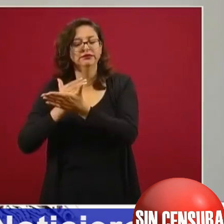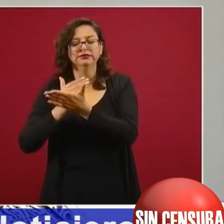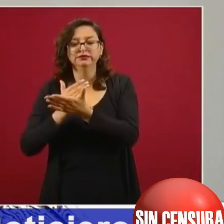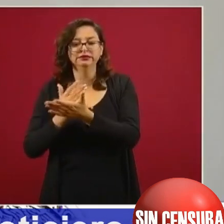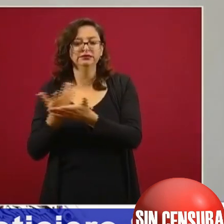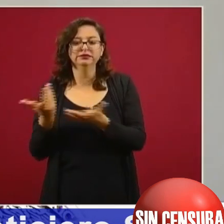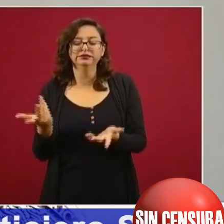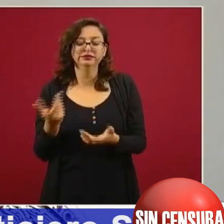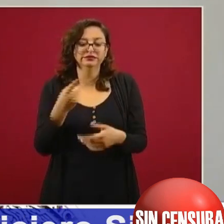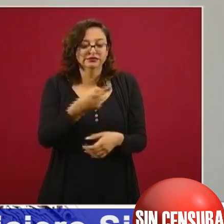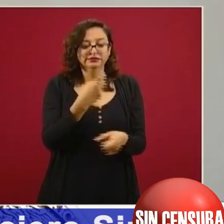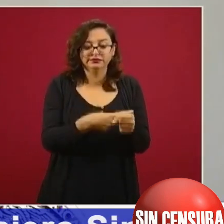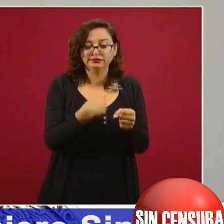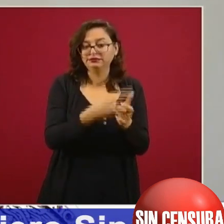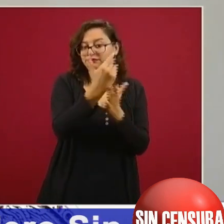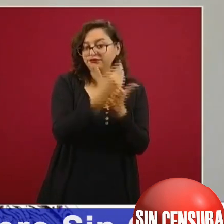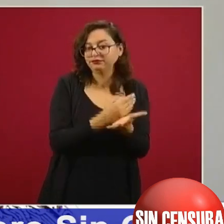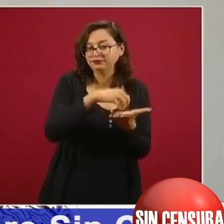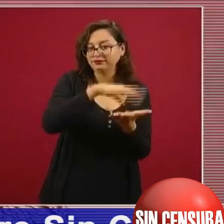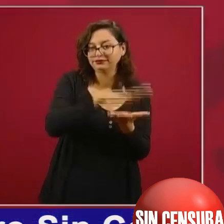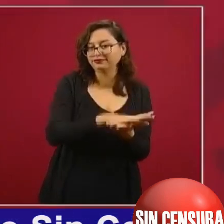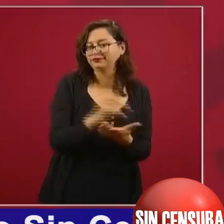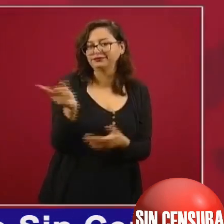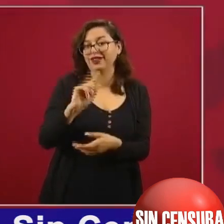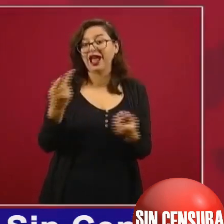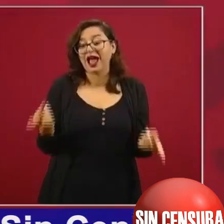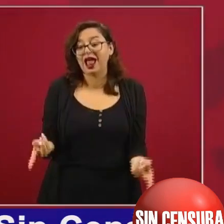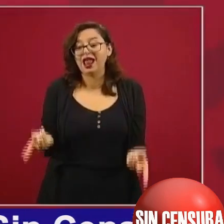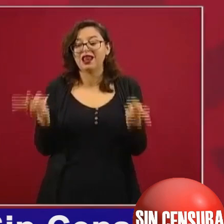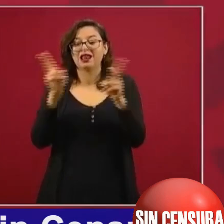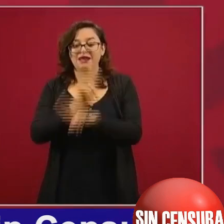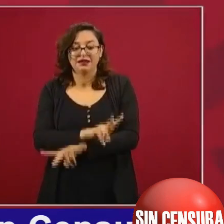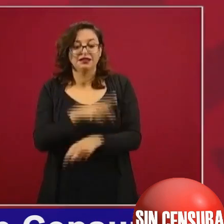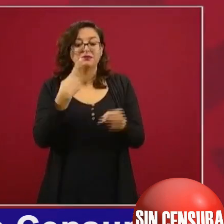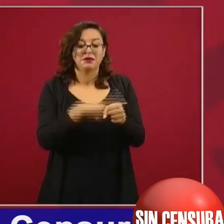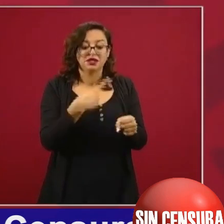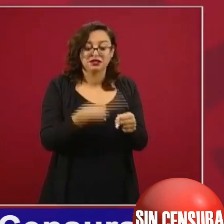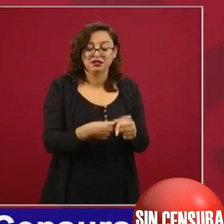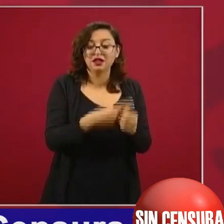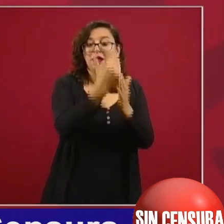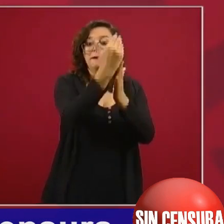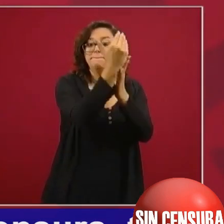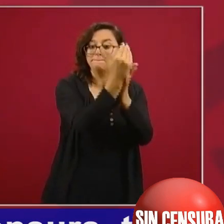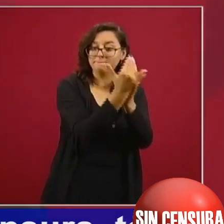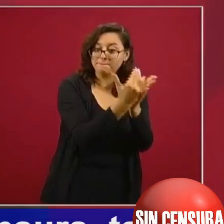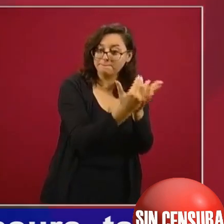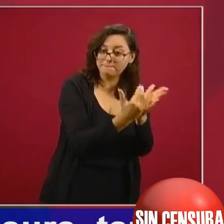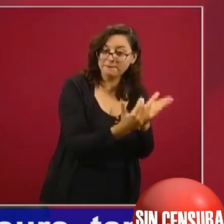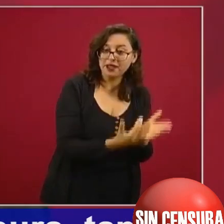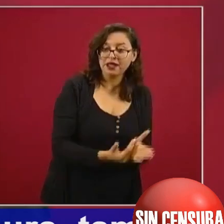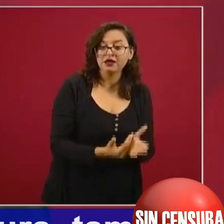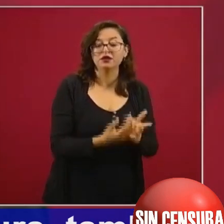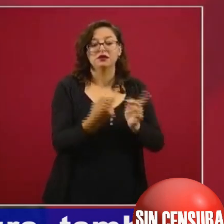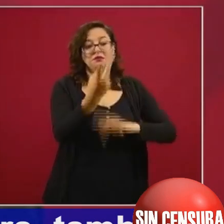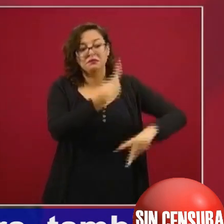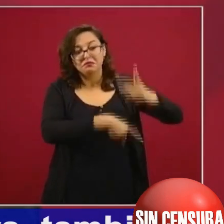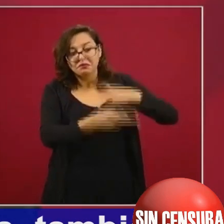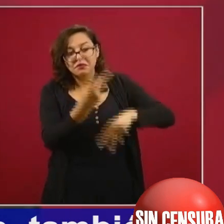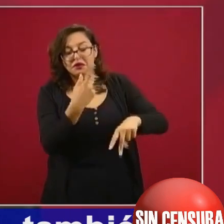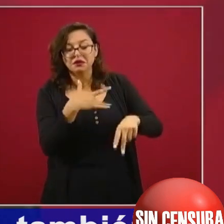hay menos casos registrados, sino en la medida que tenemos menos personas que enferman, menos personas